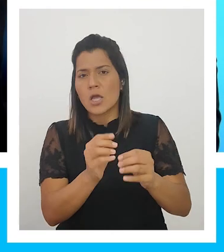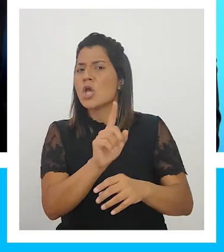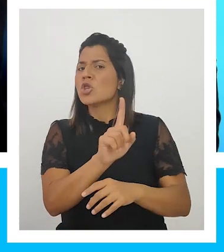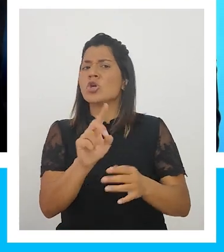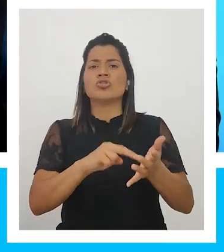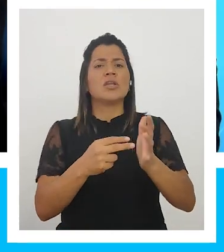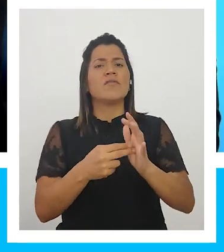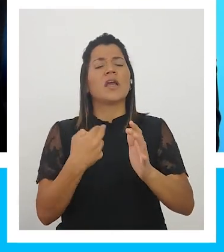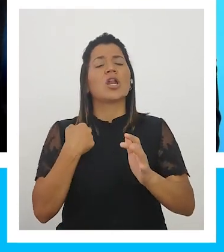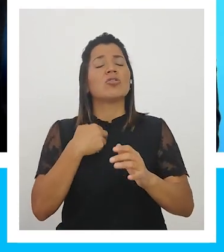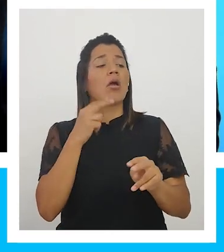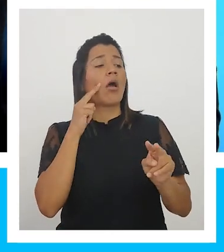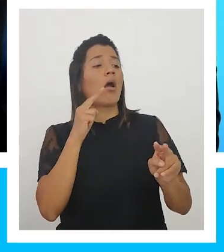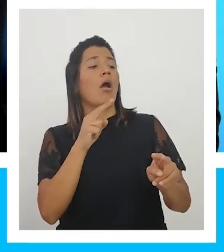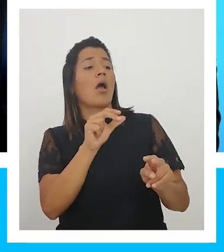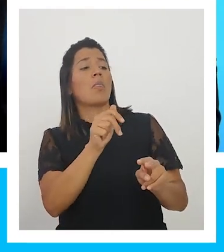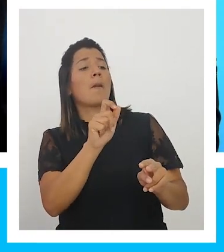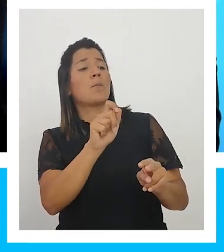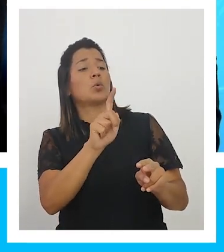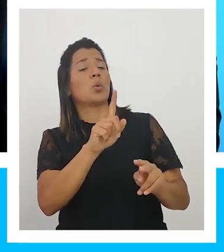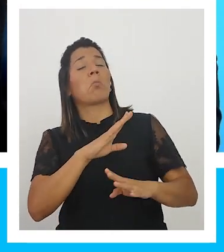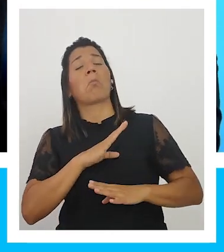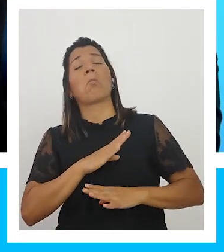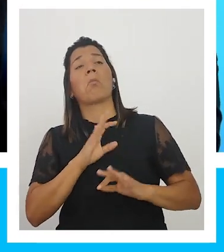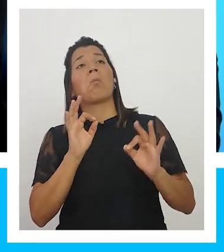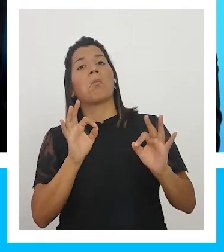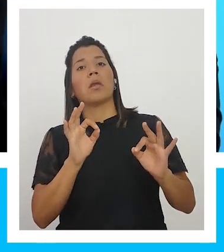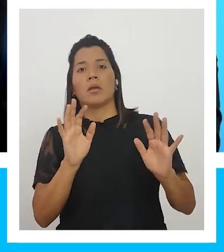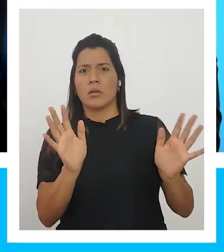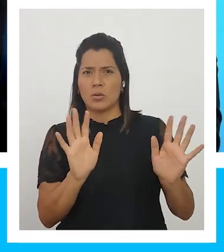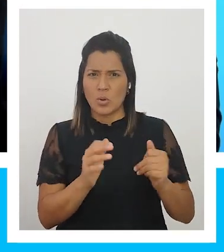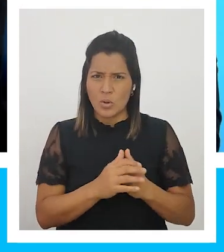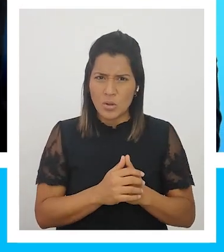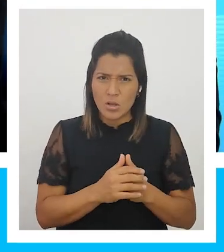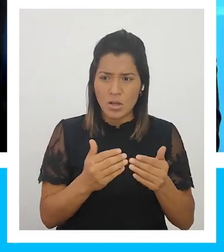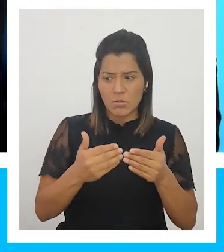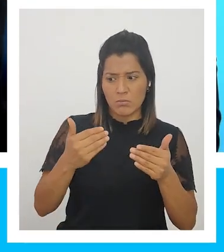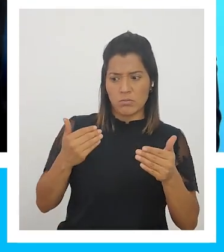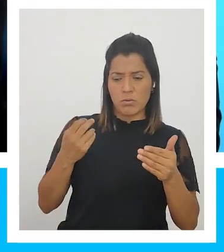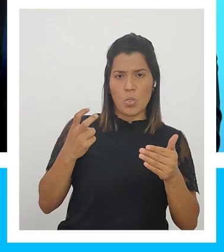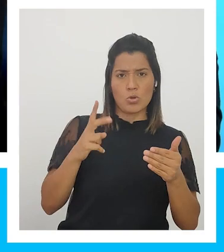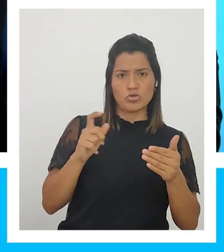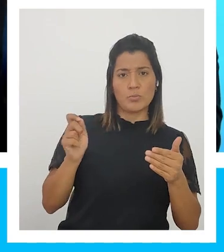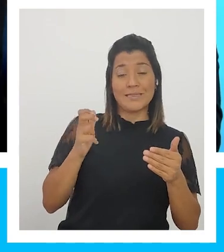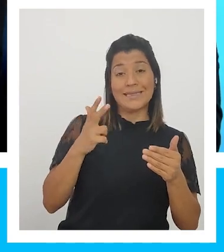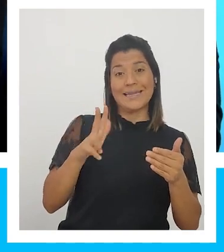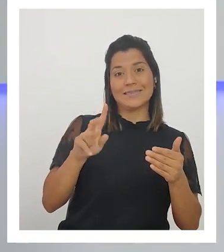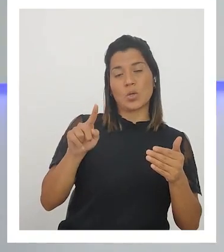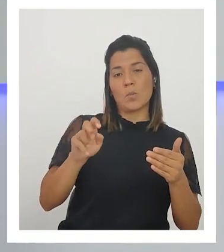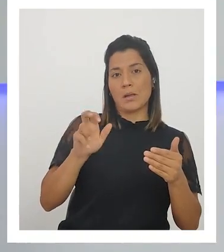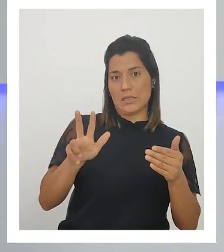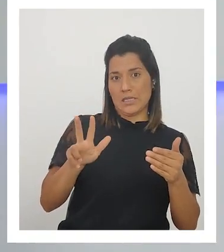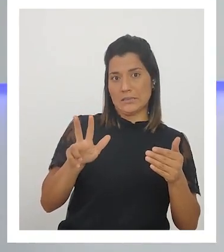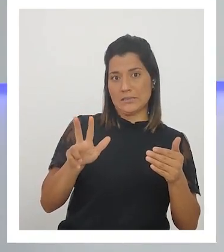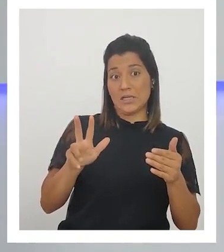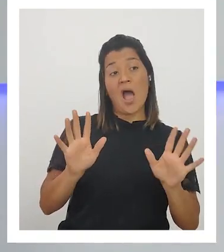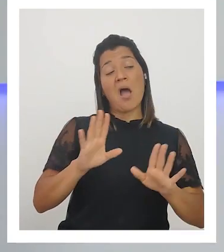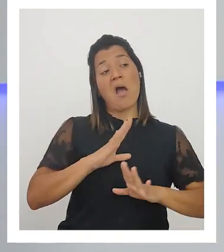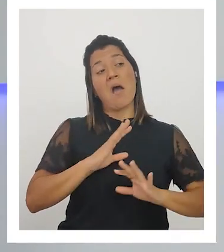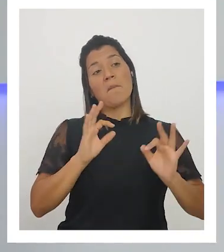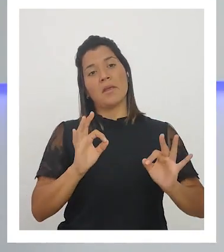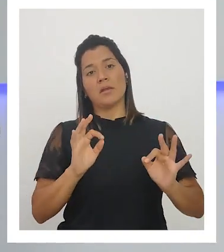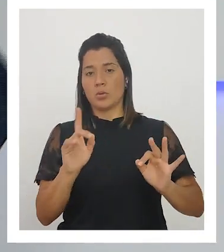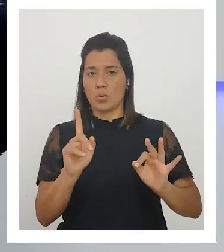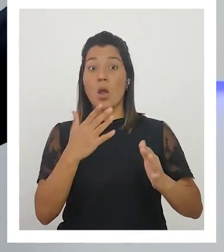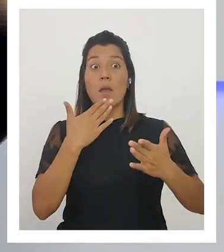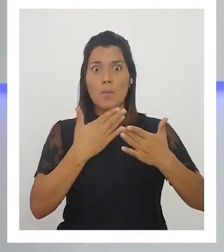satisfechos con que sea de un 10,1 y que hace 12 meses era de 13,3. Eso es bueno, pero es bueno en